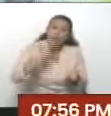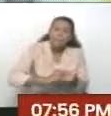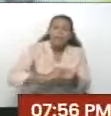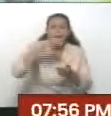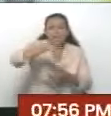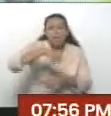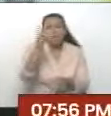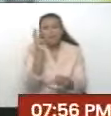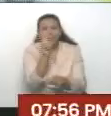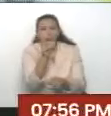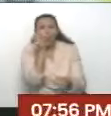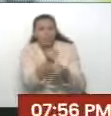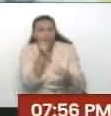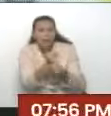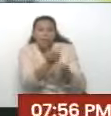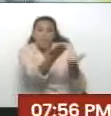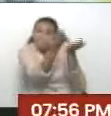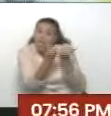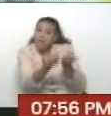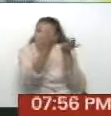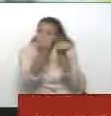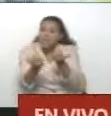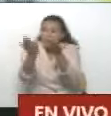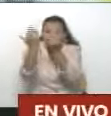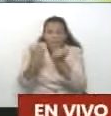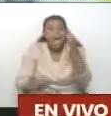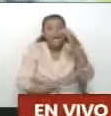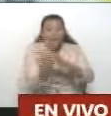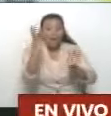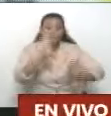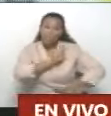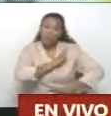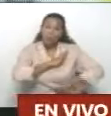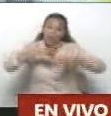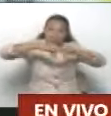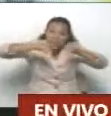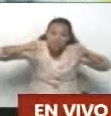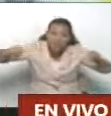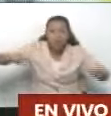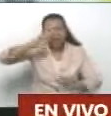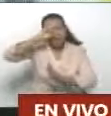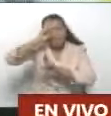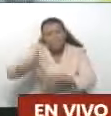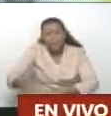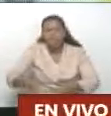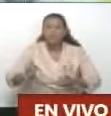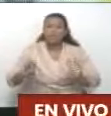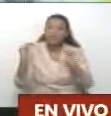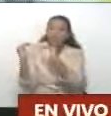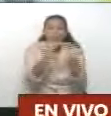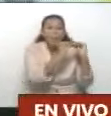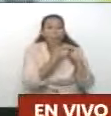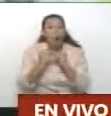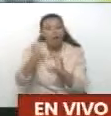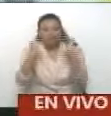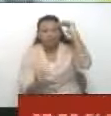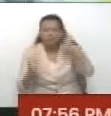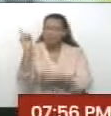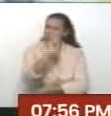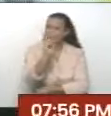trabajando, produciendo, que vengan a construir su tierra donde se les va a respetar, donde somos iguales,